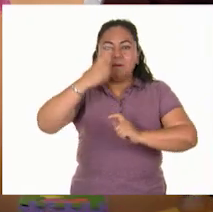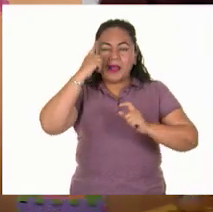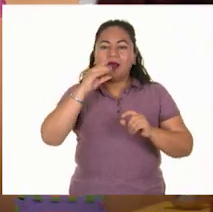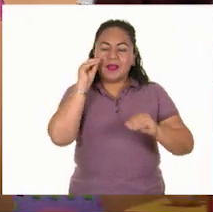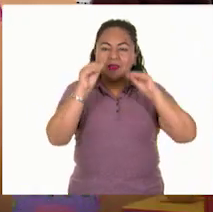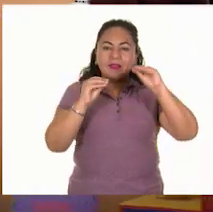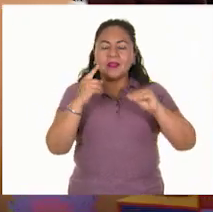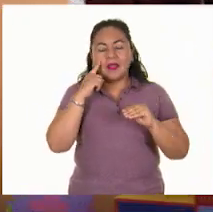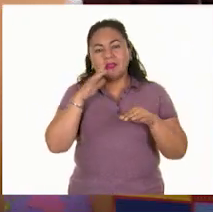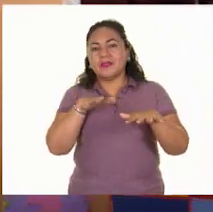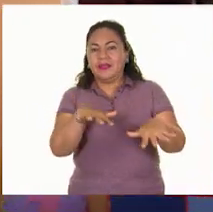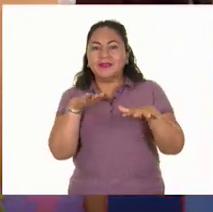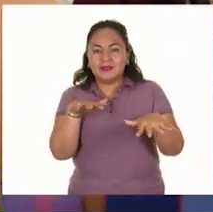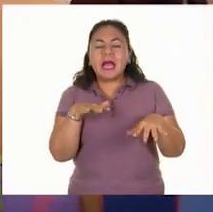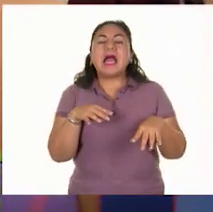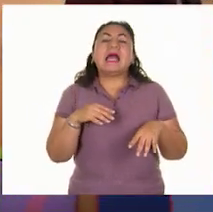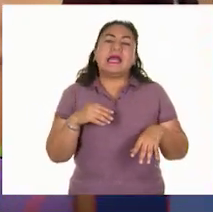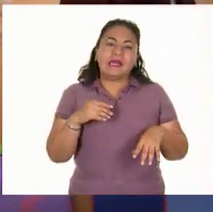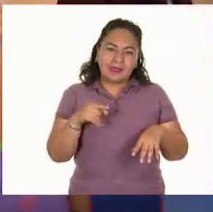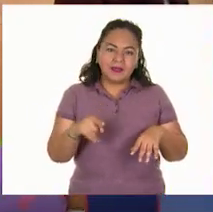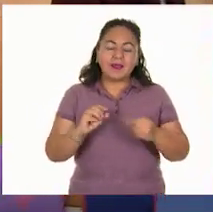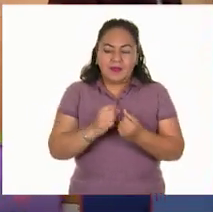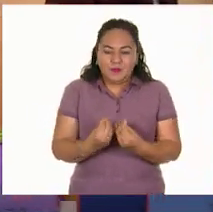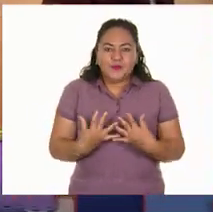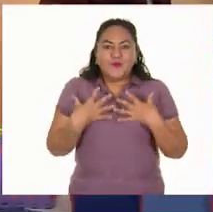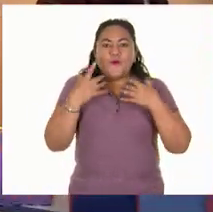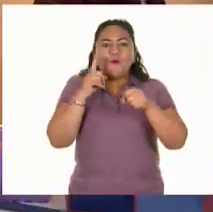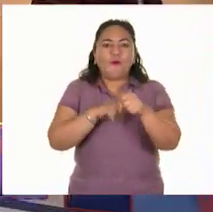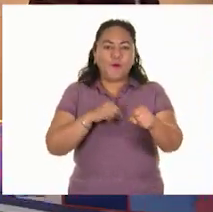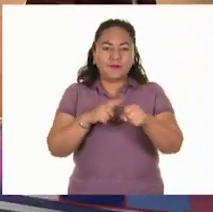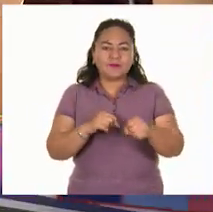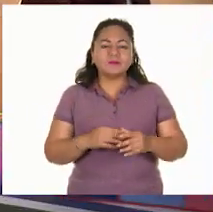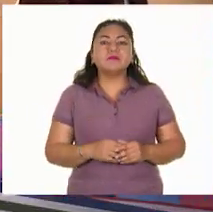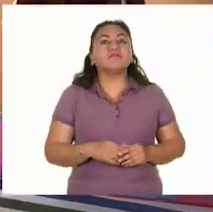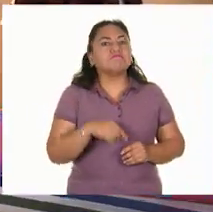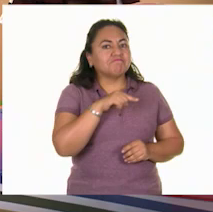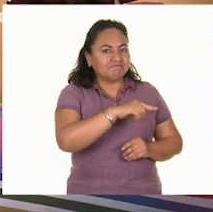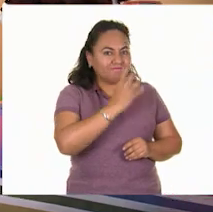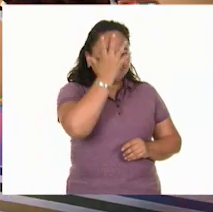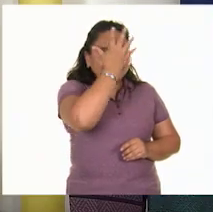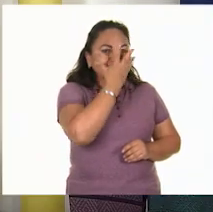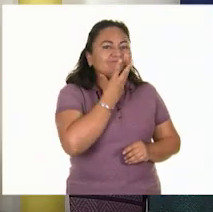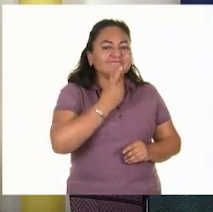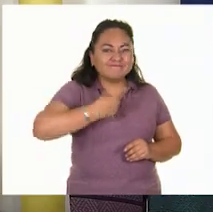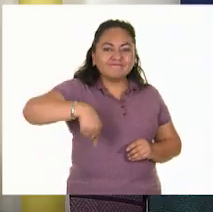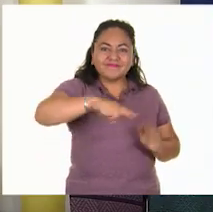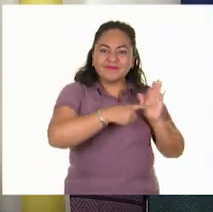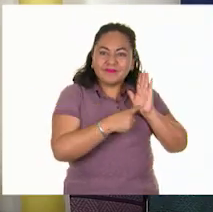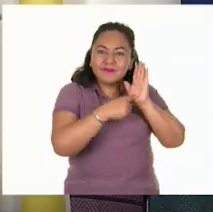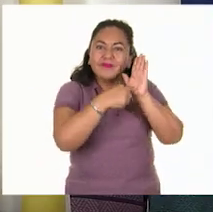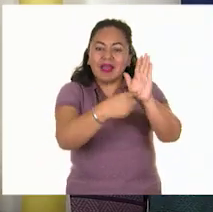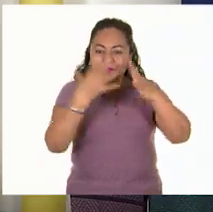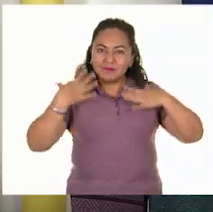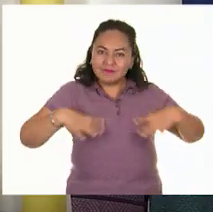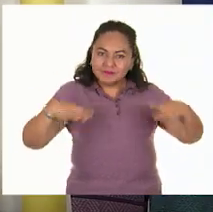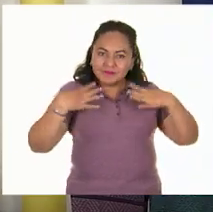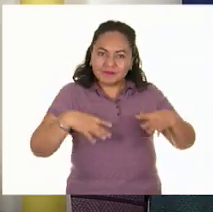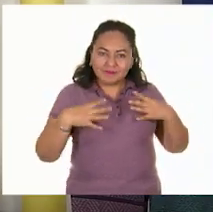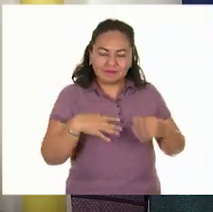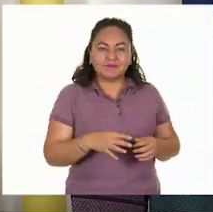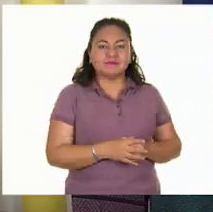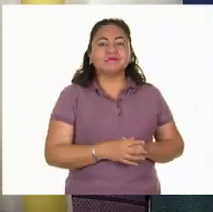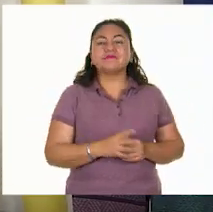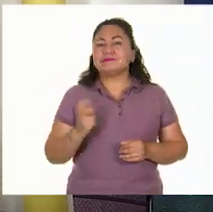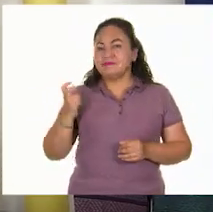adornar son los que terminan dándole vida a este atuendo. Esa es otra cosa muy bonita que tenemos que resaltar de este tipo de vestuarios, maestra